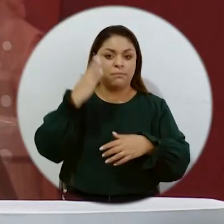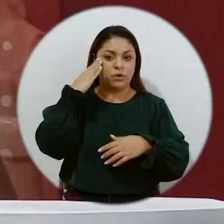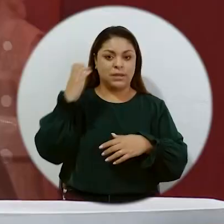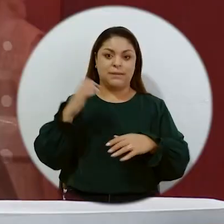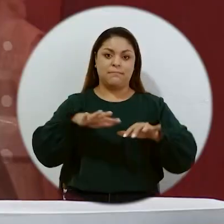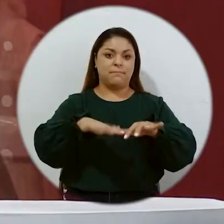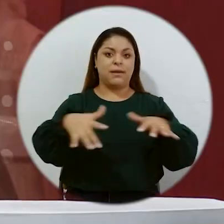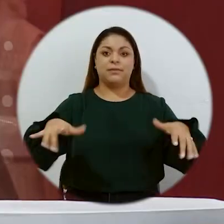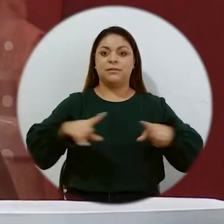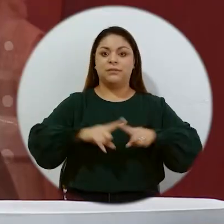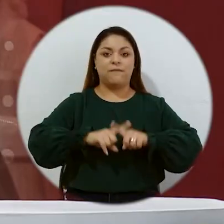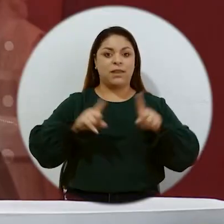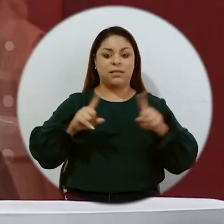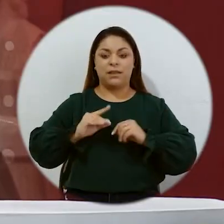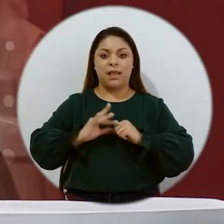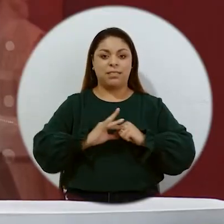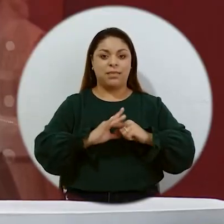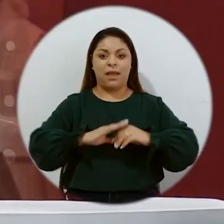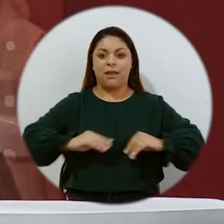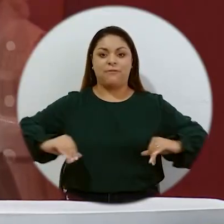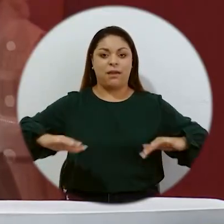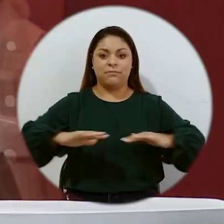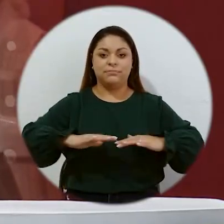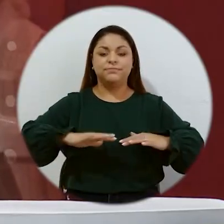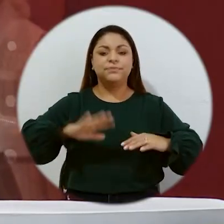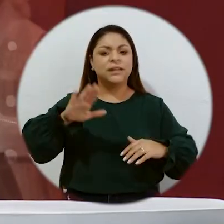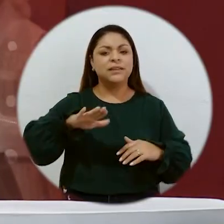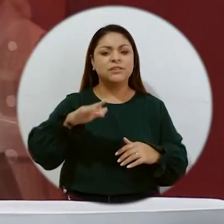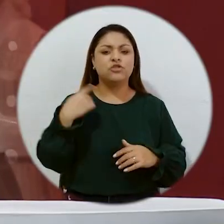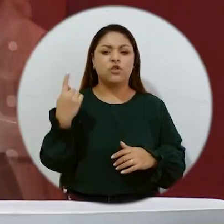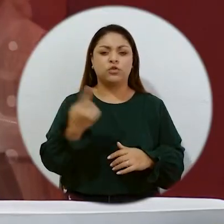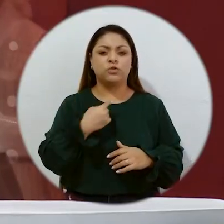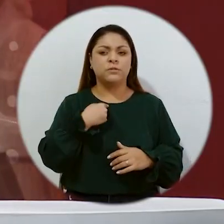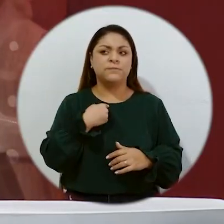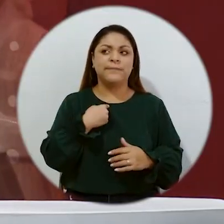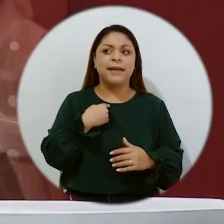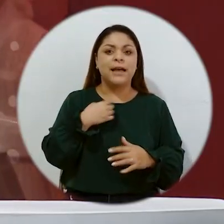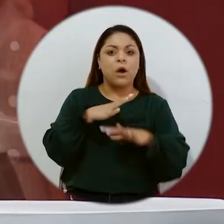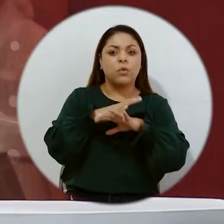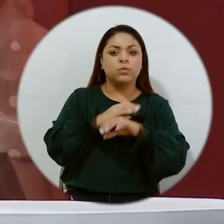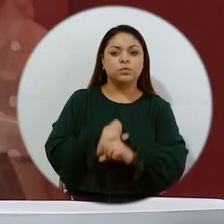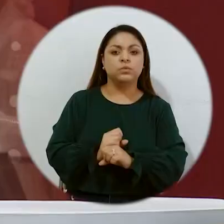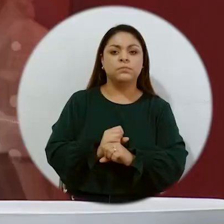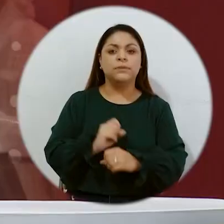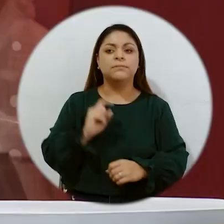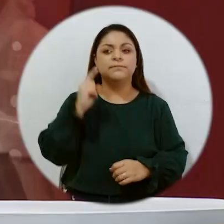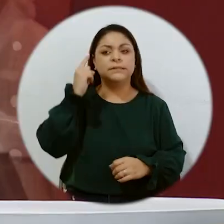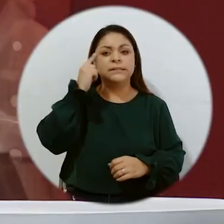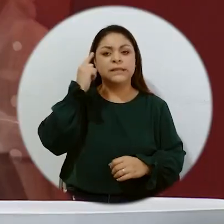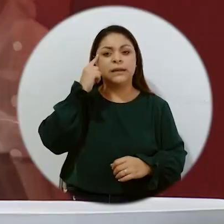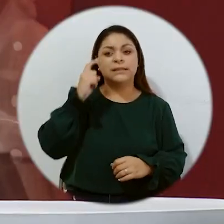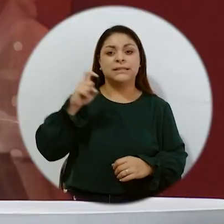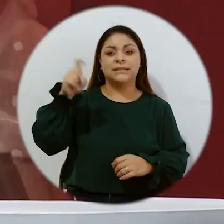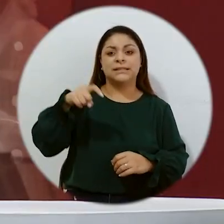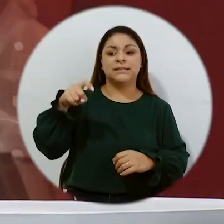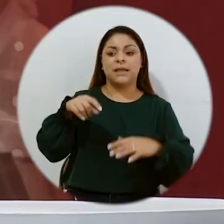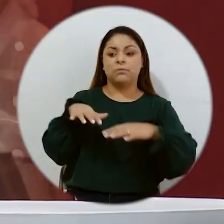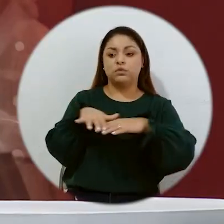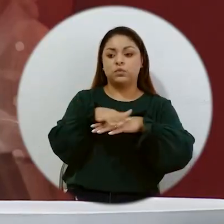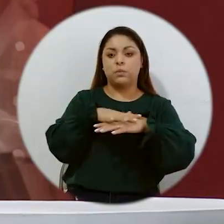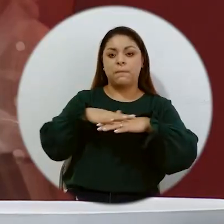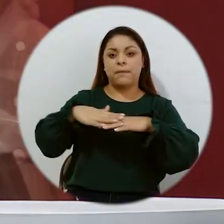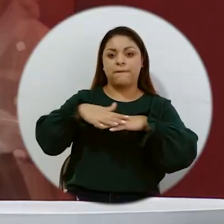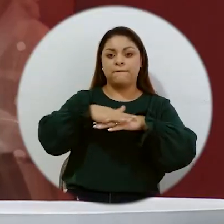Estamos acostumbrados a que ocupamos un segmento de la altura, digamos, a partir de la